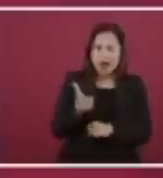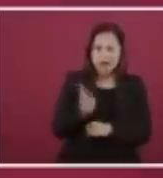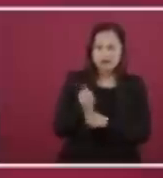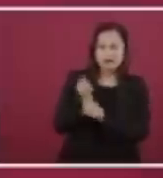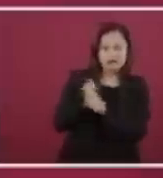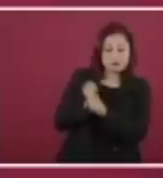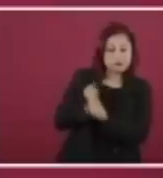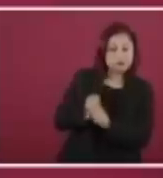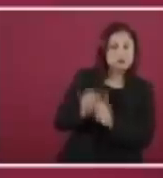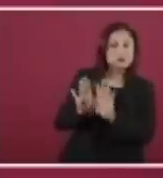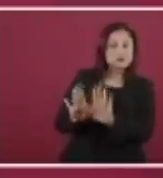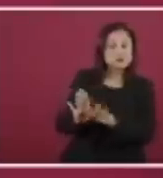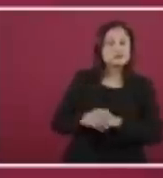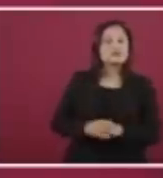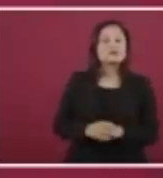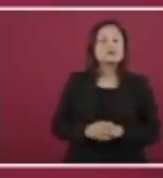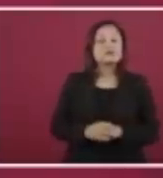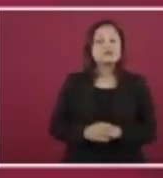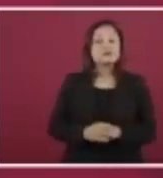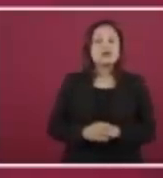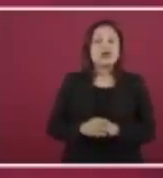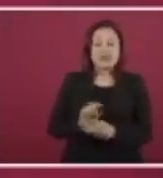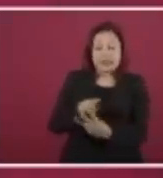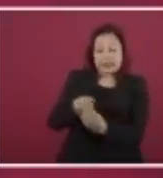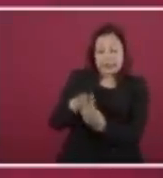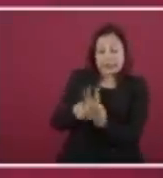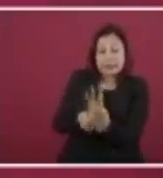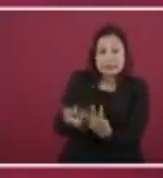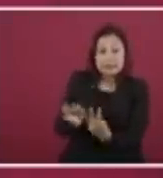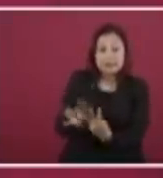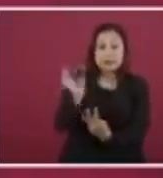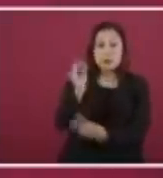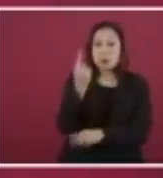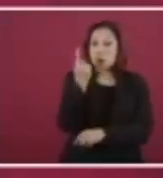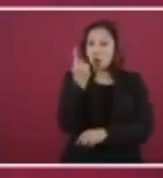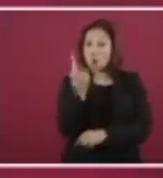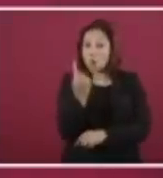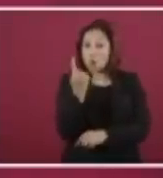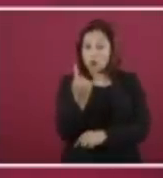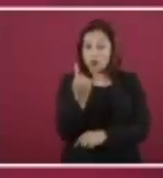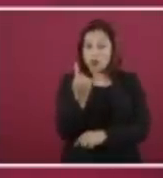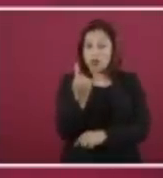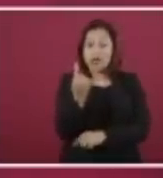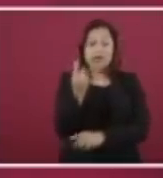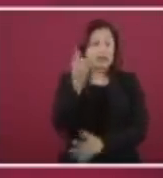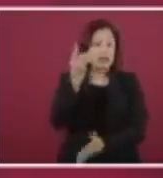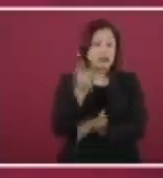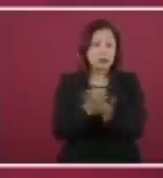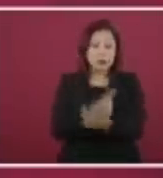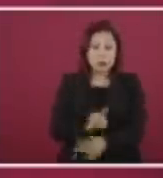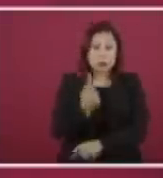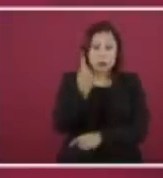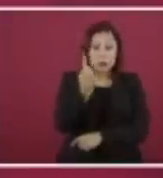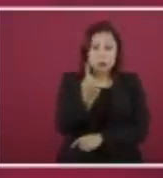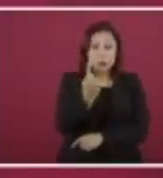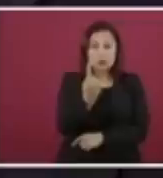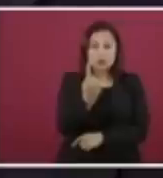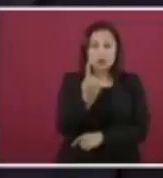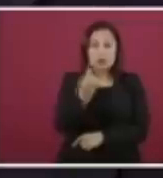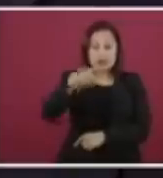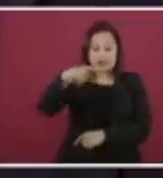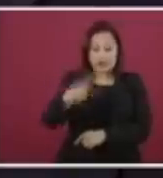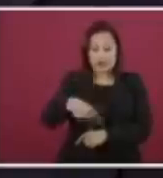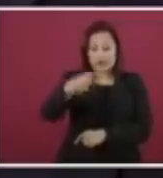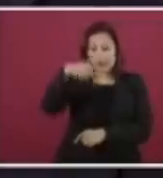que una de estas empresas es de las únicas o la única en México